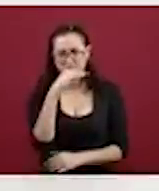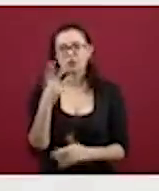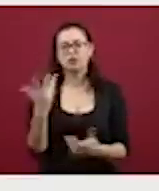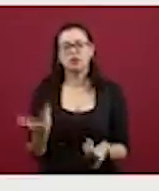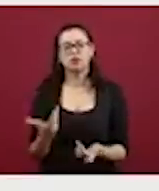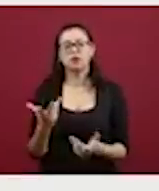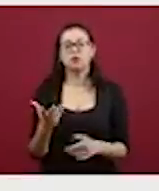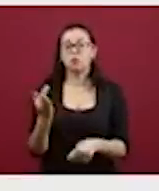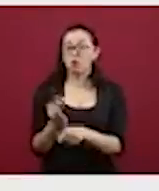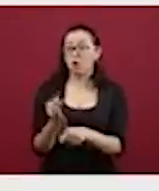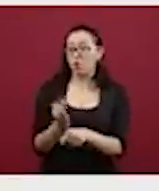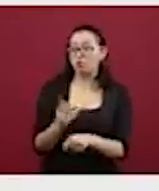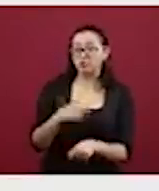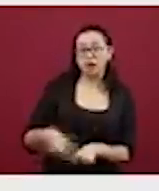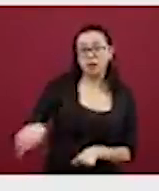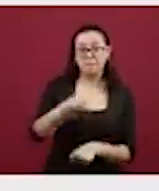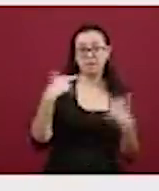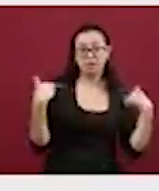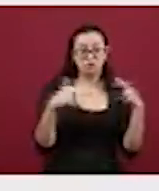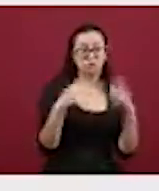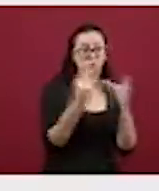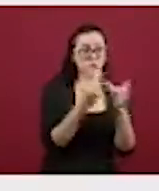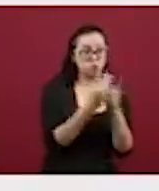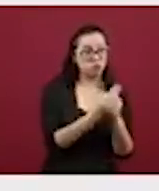los cursos que toman los maestros se cobran.